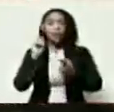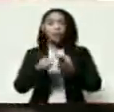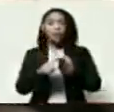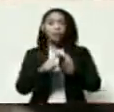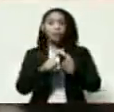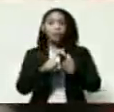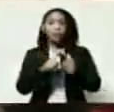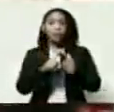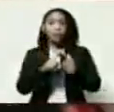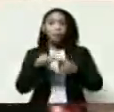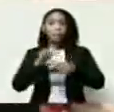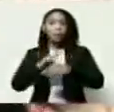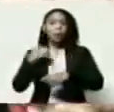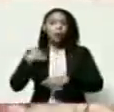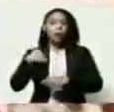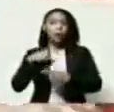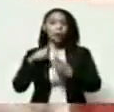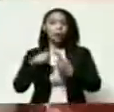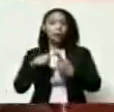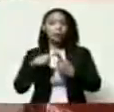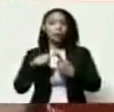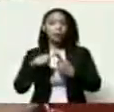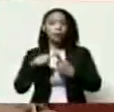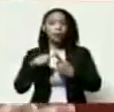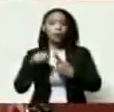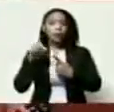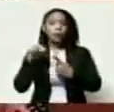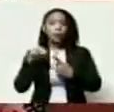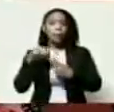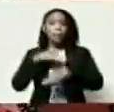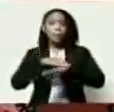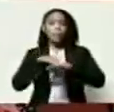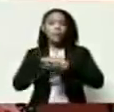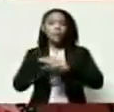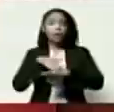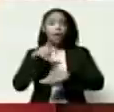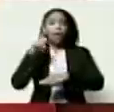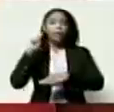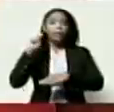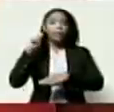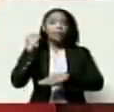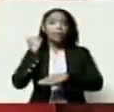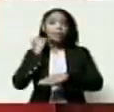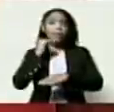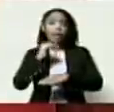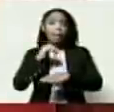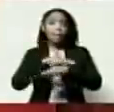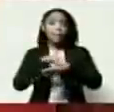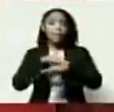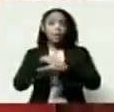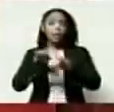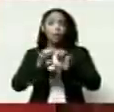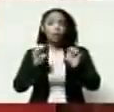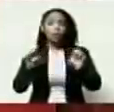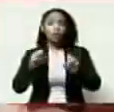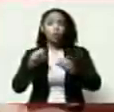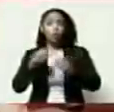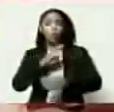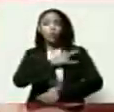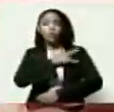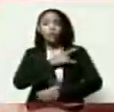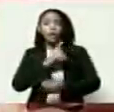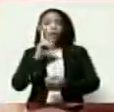para México Argentina, va a estar la ministra Tibisay Lucena, ministra de Educación Universitaria, va a estar